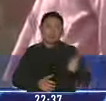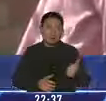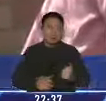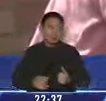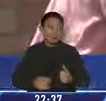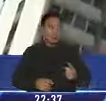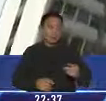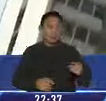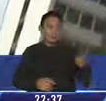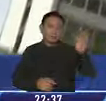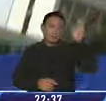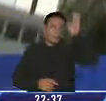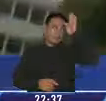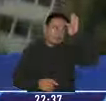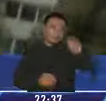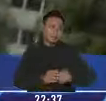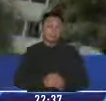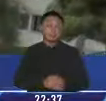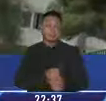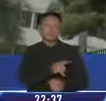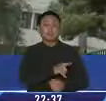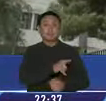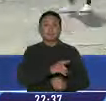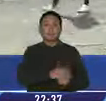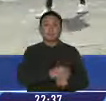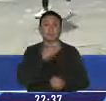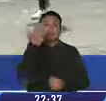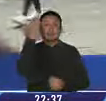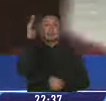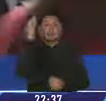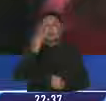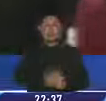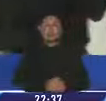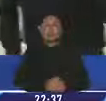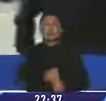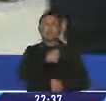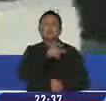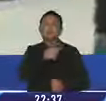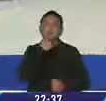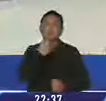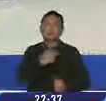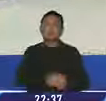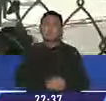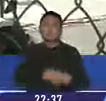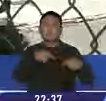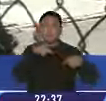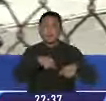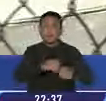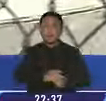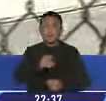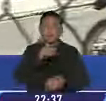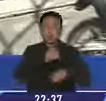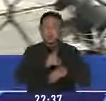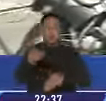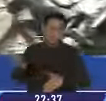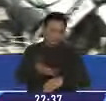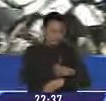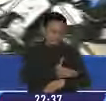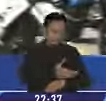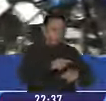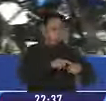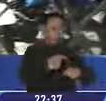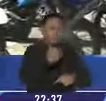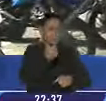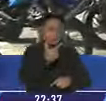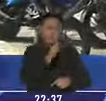se evidencia en el Hospital Enrique Garcés del sur de la urbe. Acá los pacientes señalan que sí están siendo recibidos por los médicos, pero que